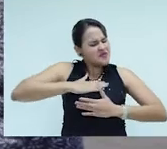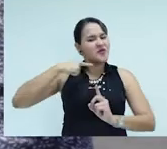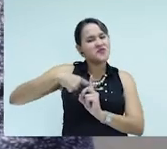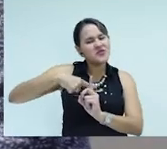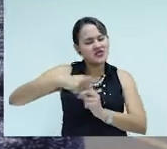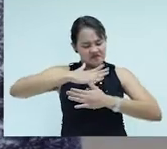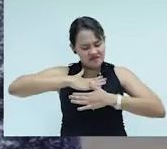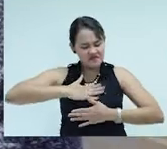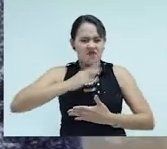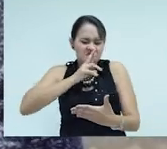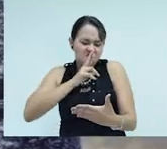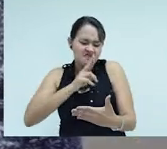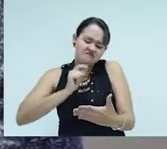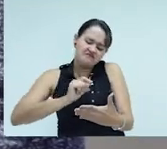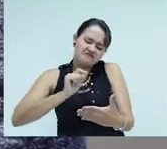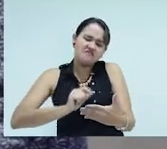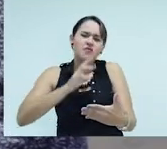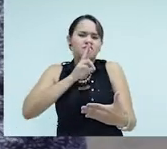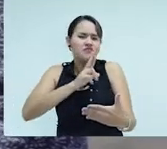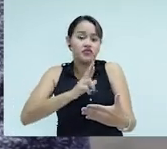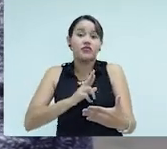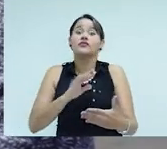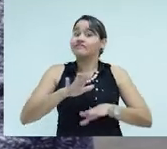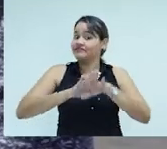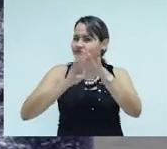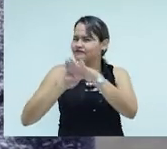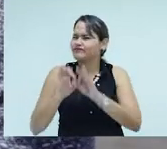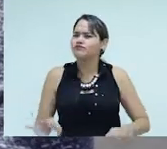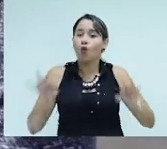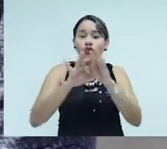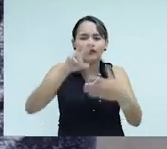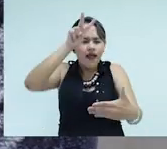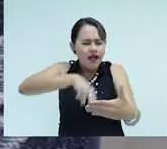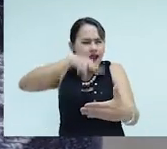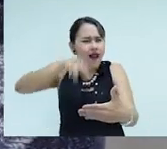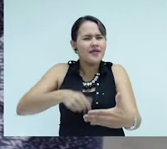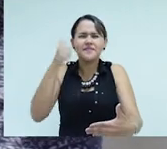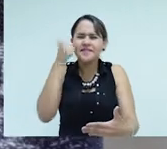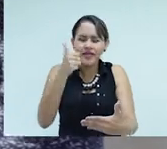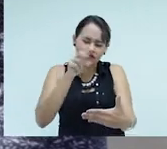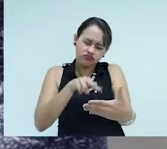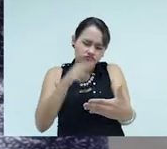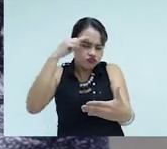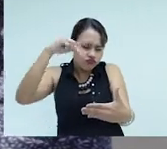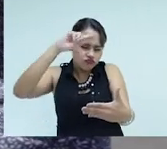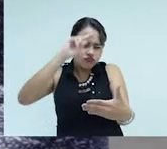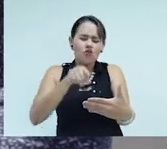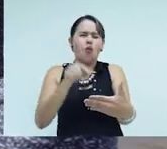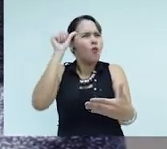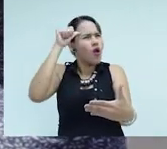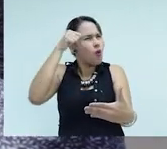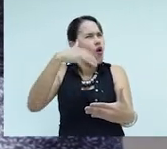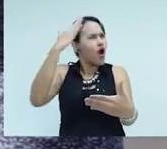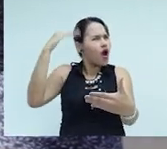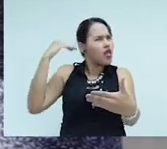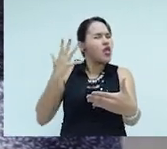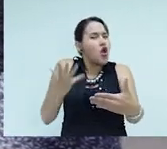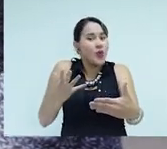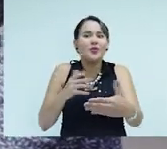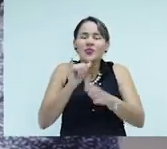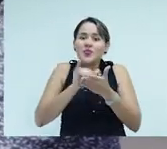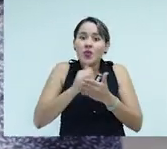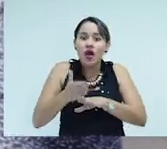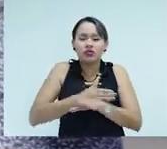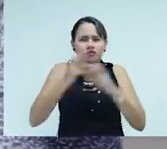tranquilos, pero sobre todo lean bien todas las preguntas, traten de aplicar todos los conocimientos que han adquirido en la carrera en esas